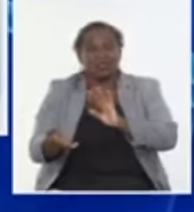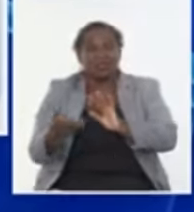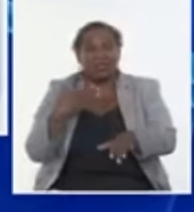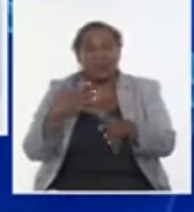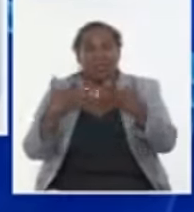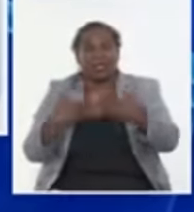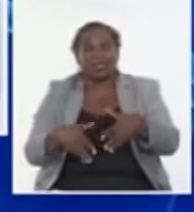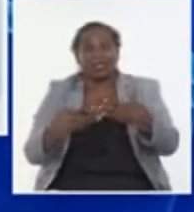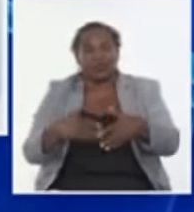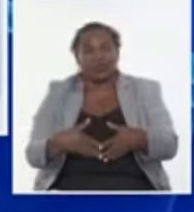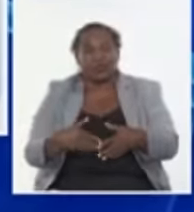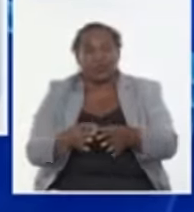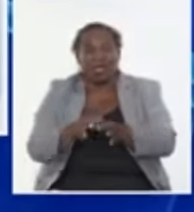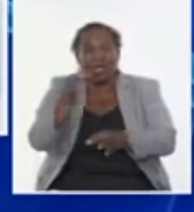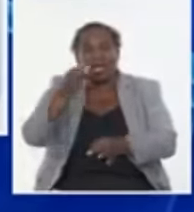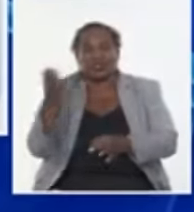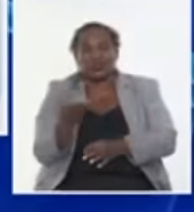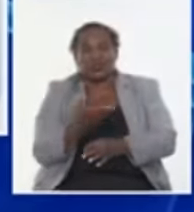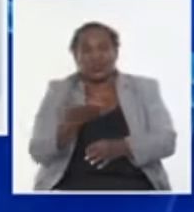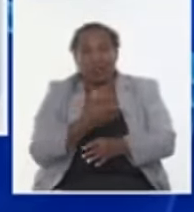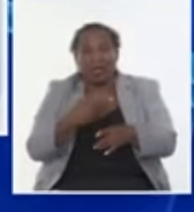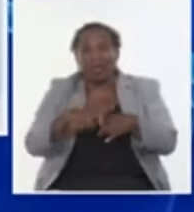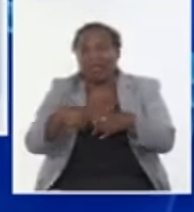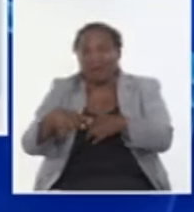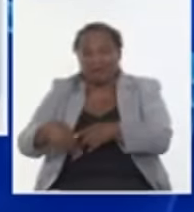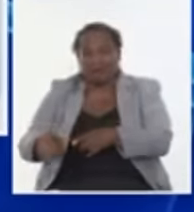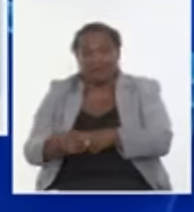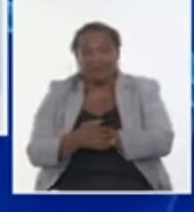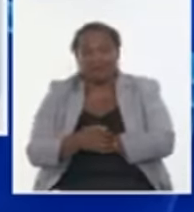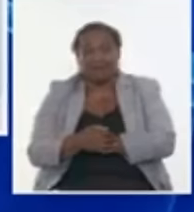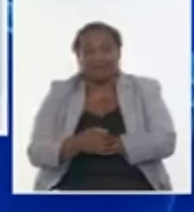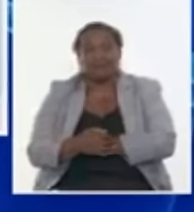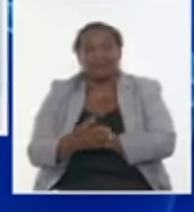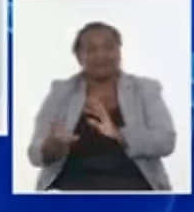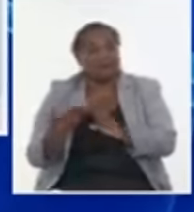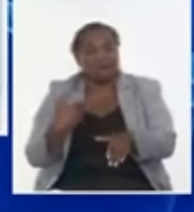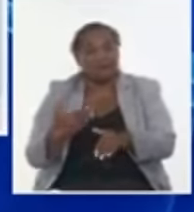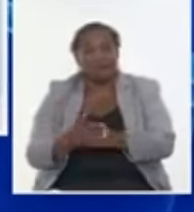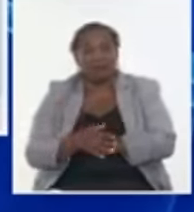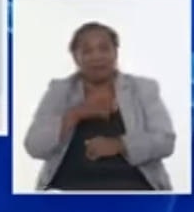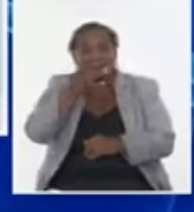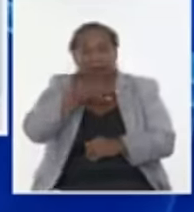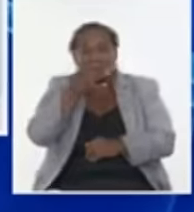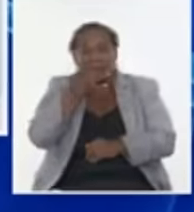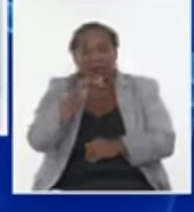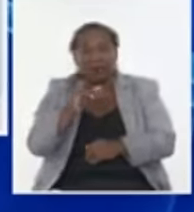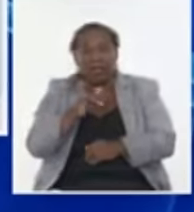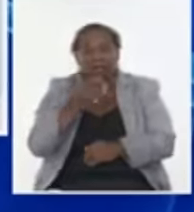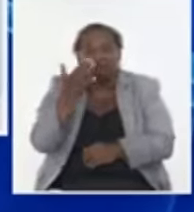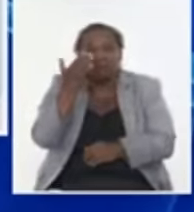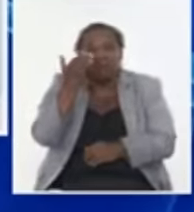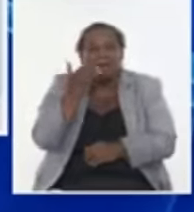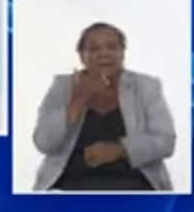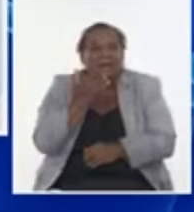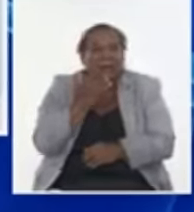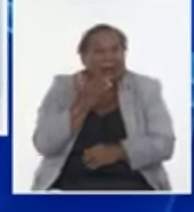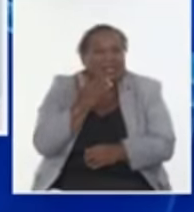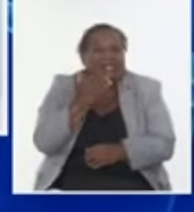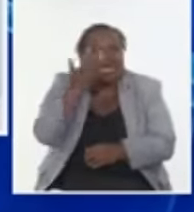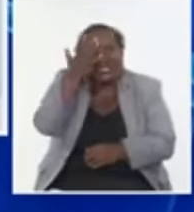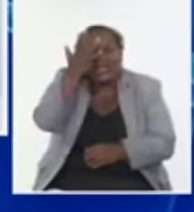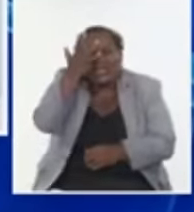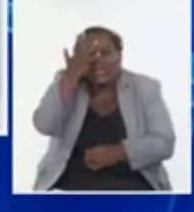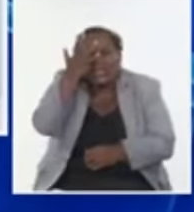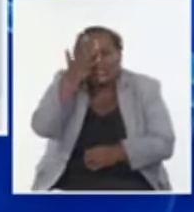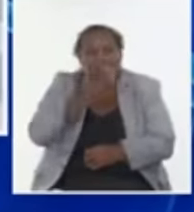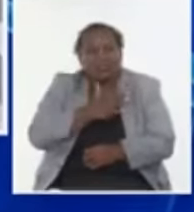industria azucarera y sus derivados. Y también expresó que sería una vergüenza para nosotros